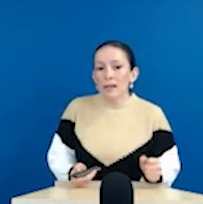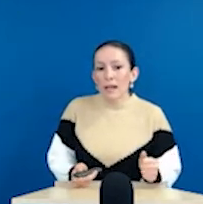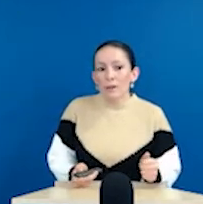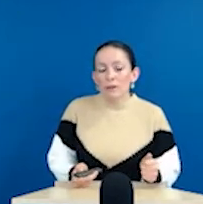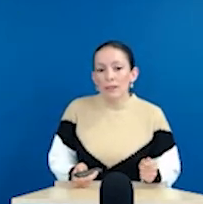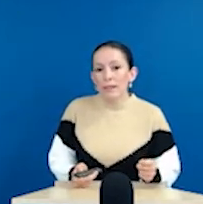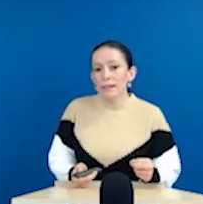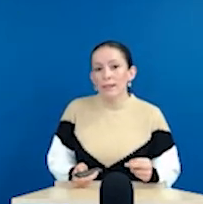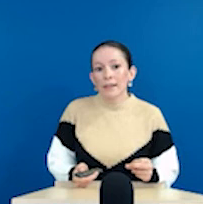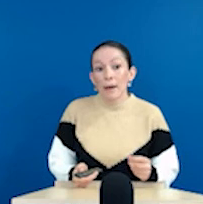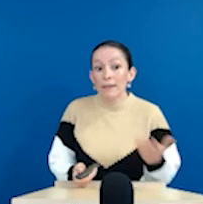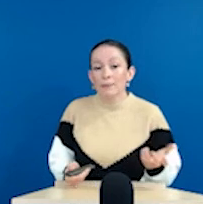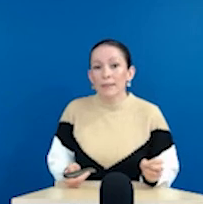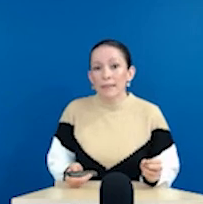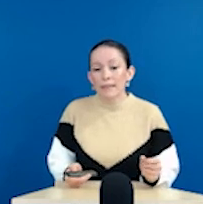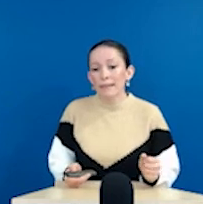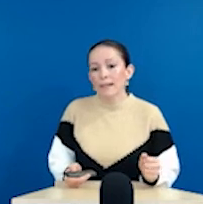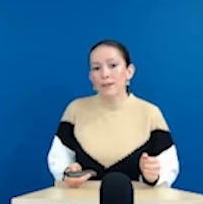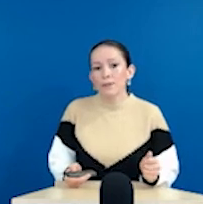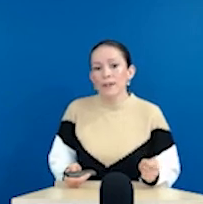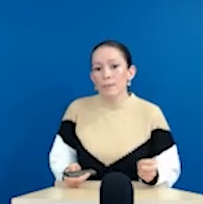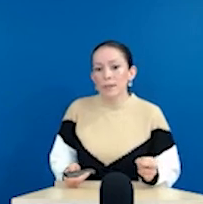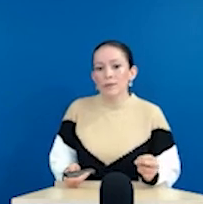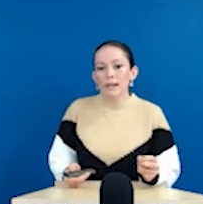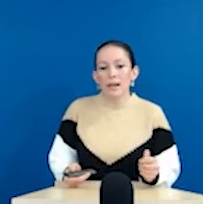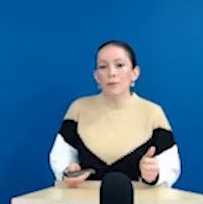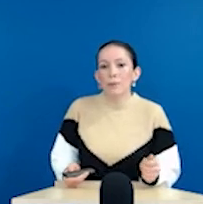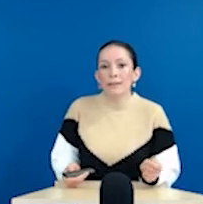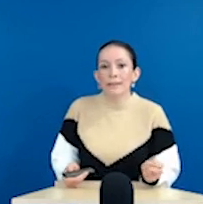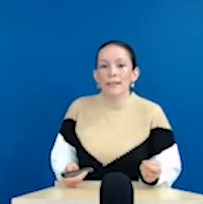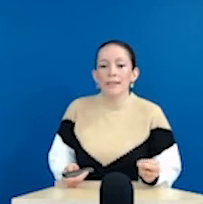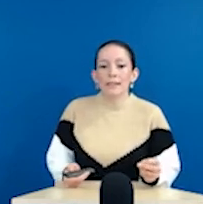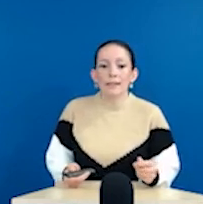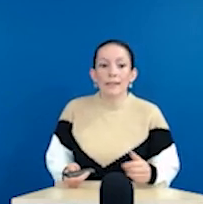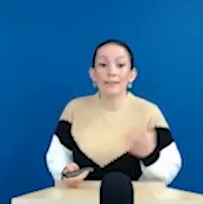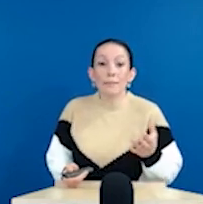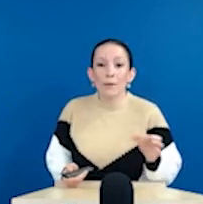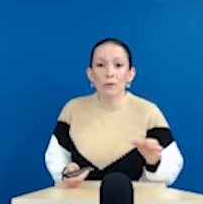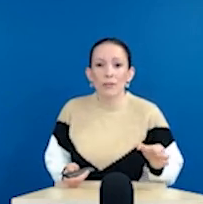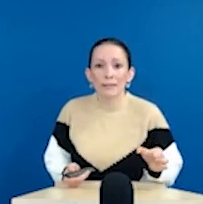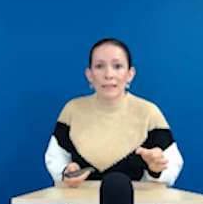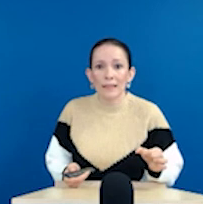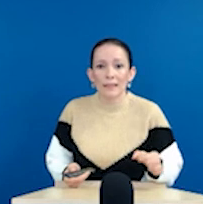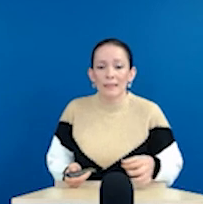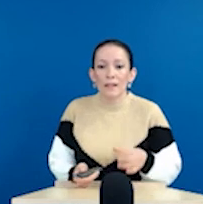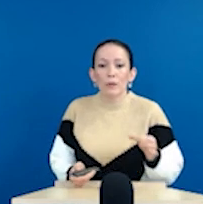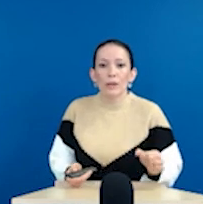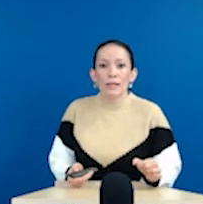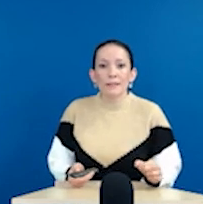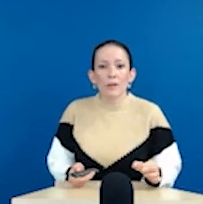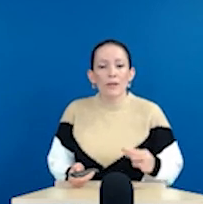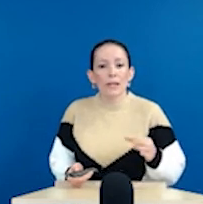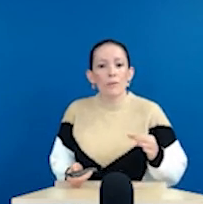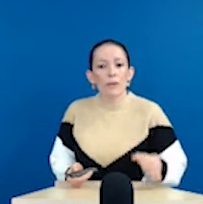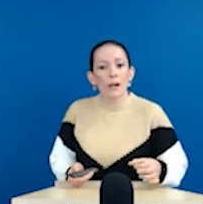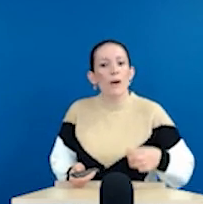Evitar esos sangrados que a veces pueden ser innecesarios, porque esos sangrados pueden ser tan simples como sonarse la nariz. Todo hay